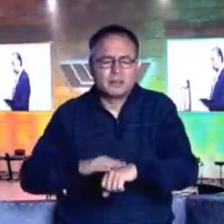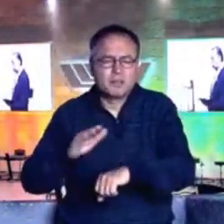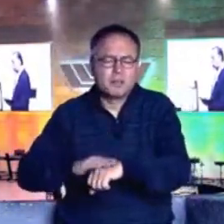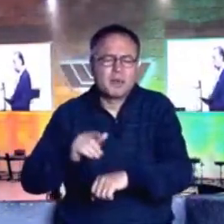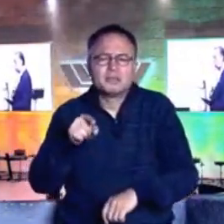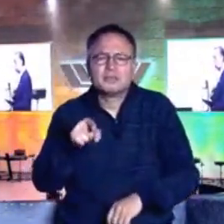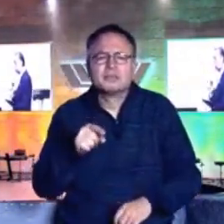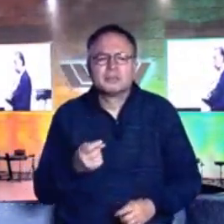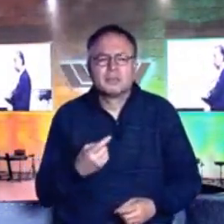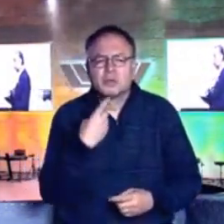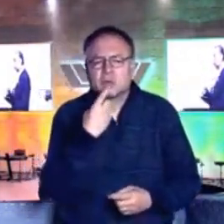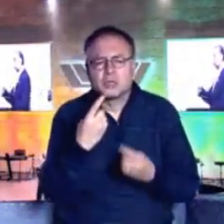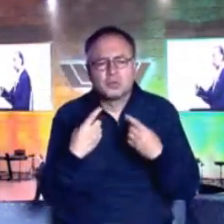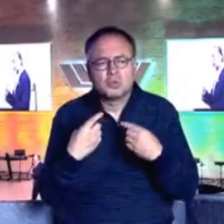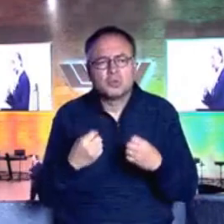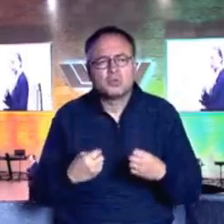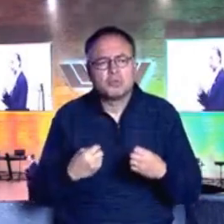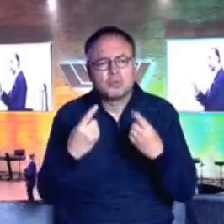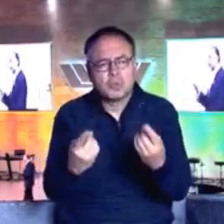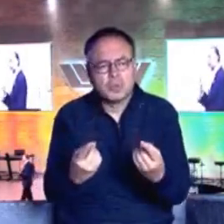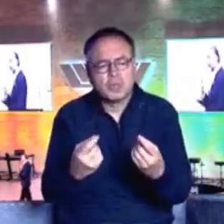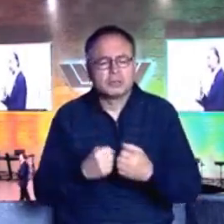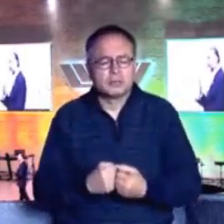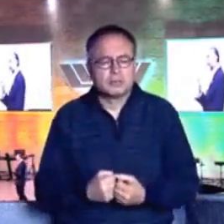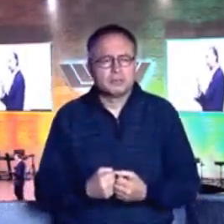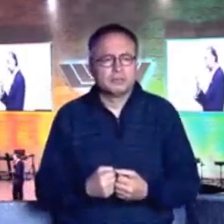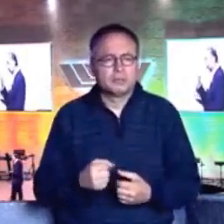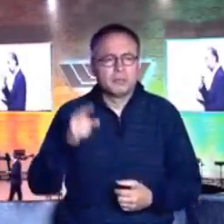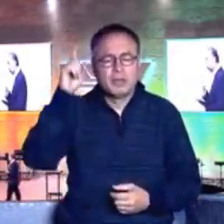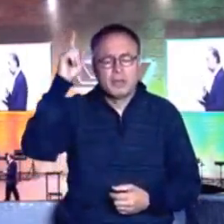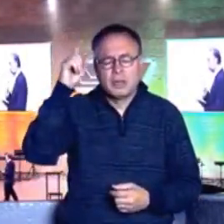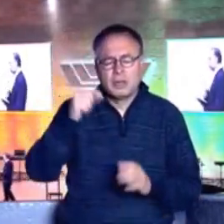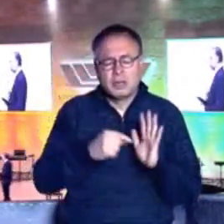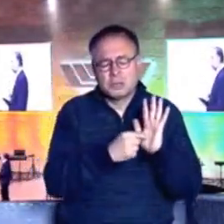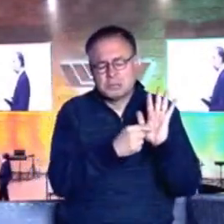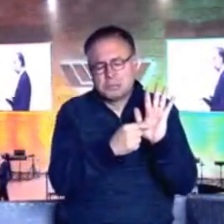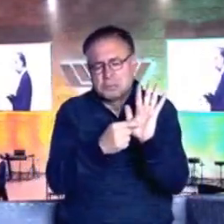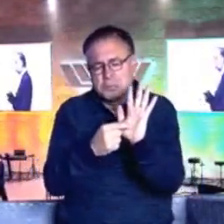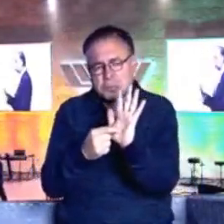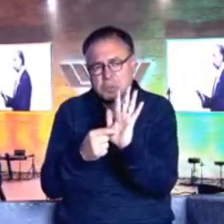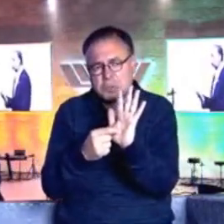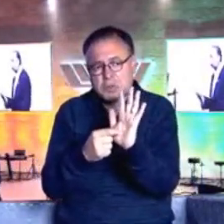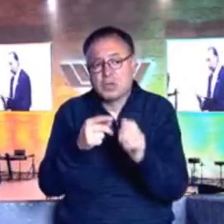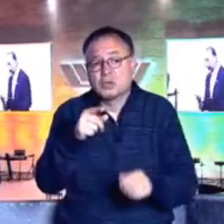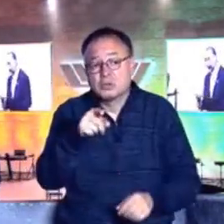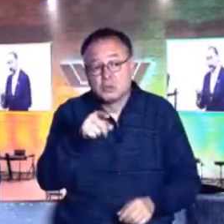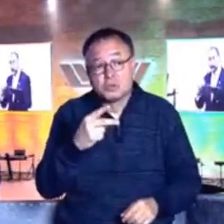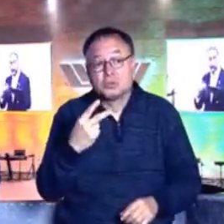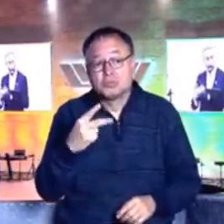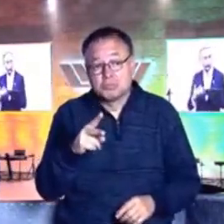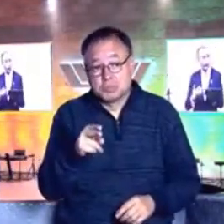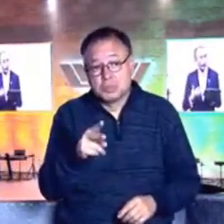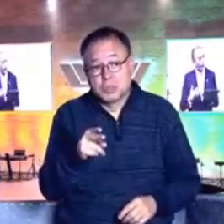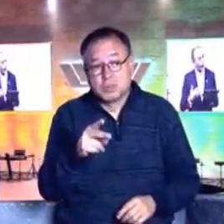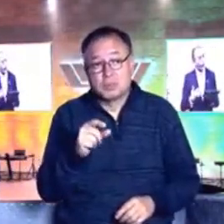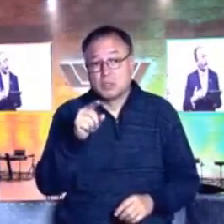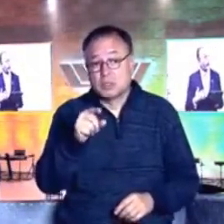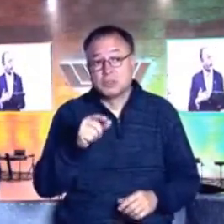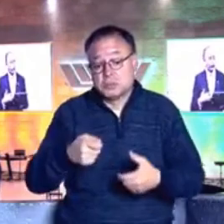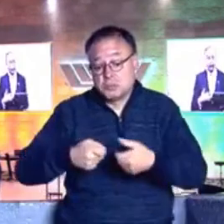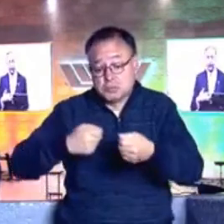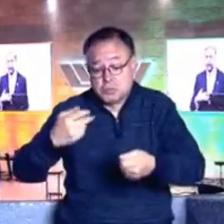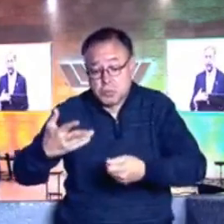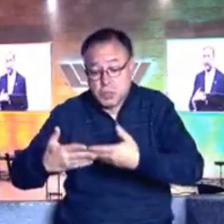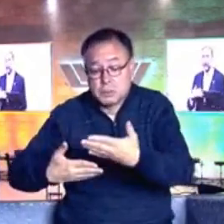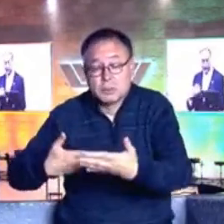por eso él quiere que nosotros reflejemos lo que él es si él es proveedor nosotros tenemos que ser buenos proveedores si él es generoso nosotros tenemos